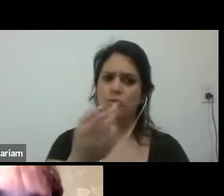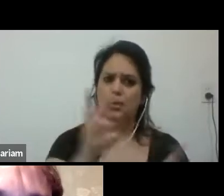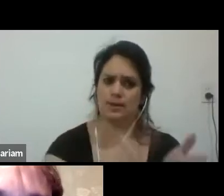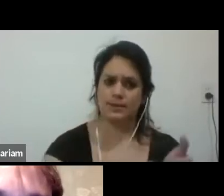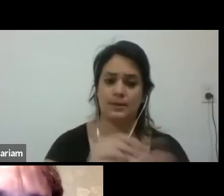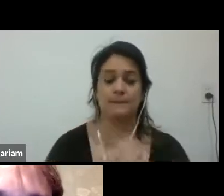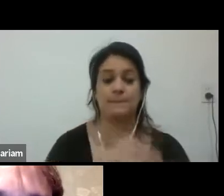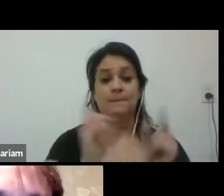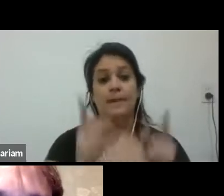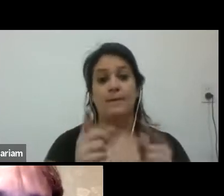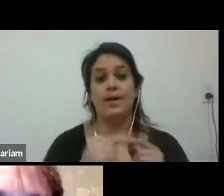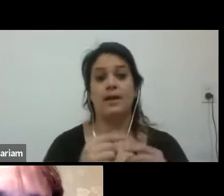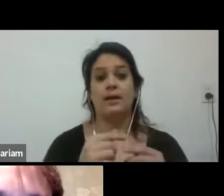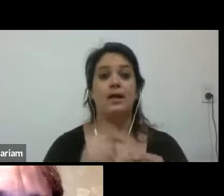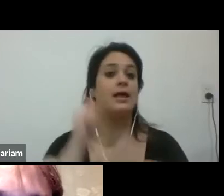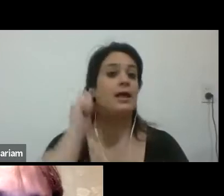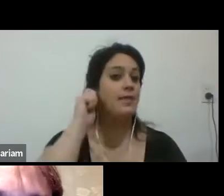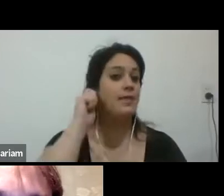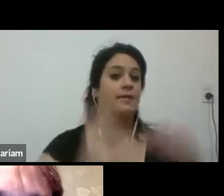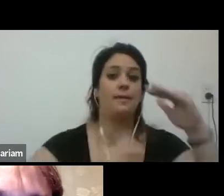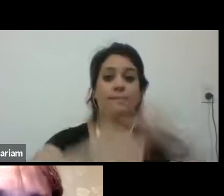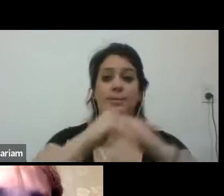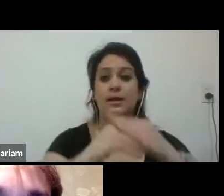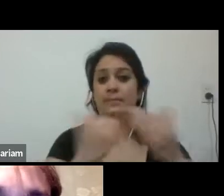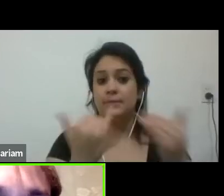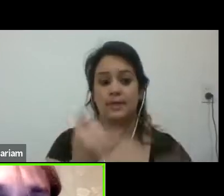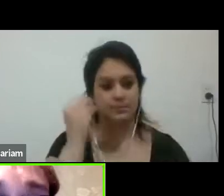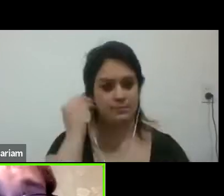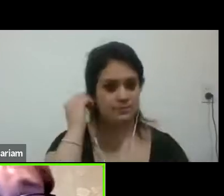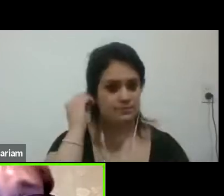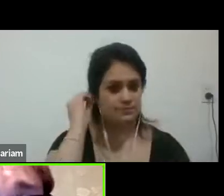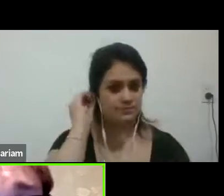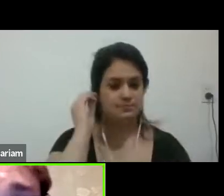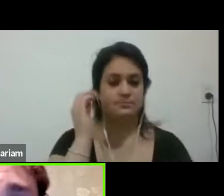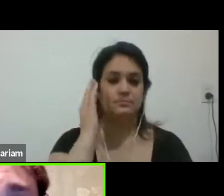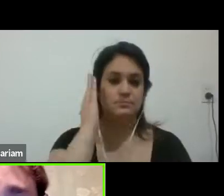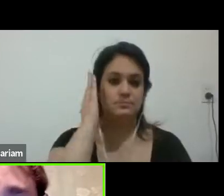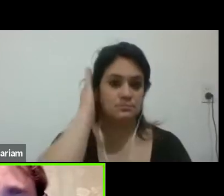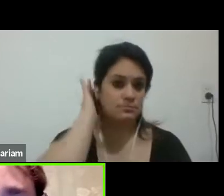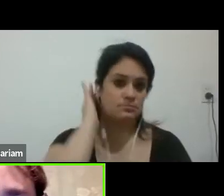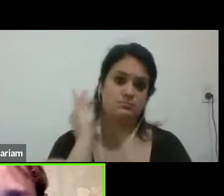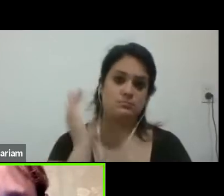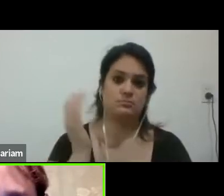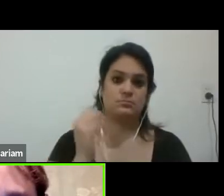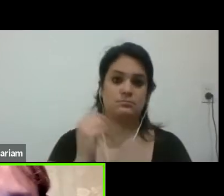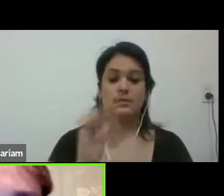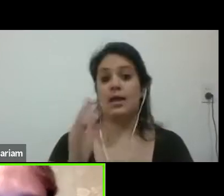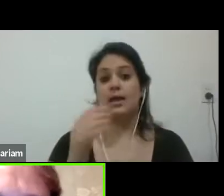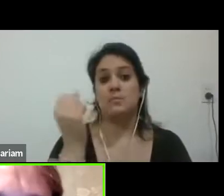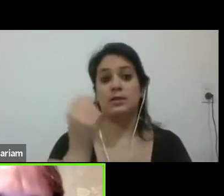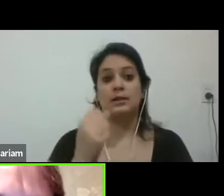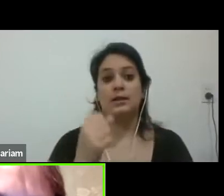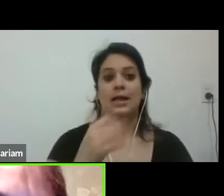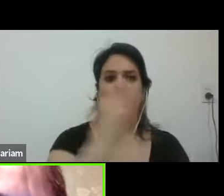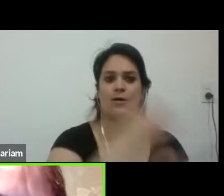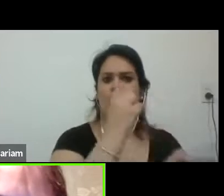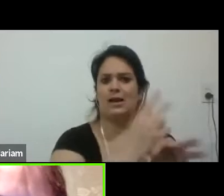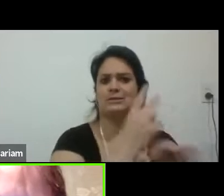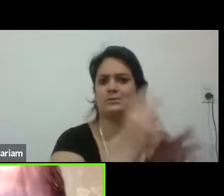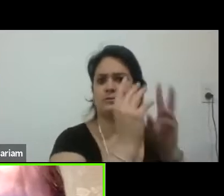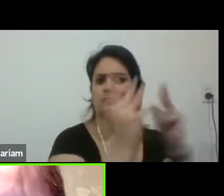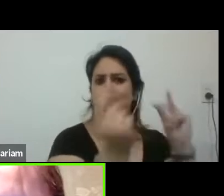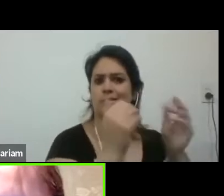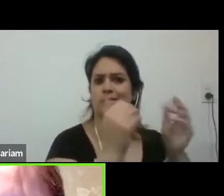si tiene algún límite de edad el límite de edad es simplemente que en realidad haya terminado la secundaria y tenga